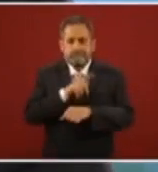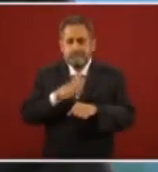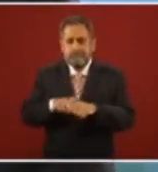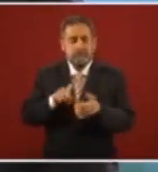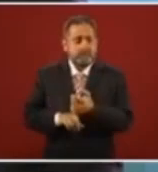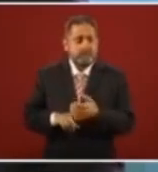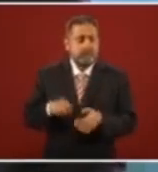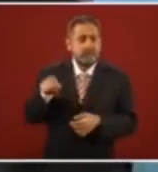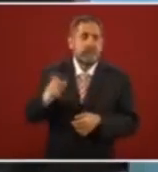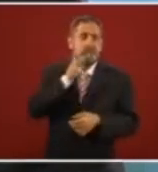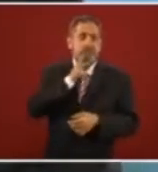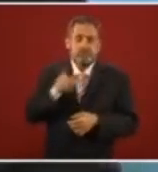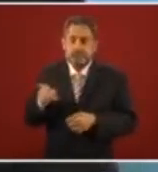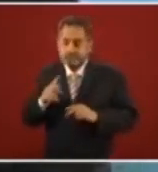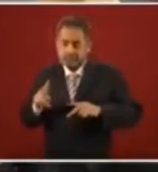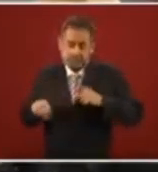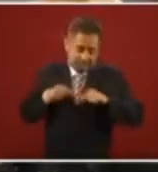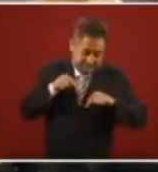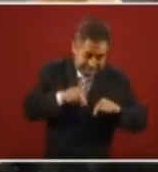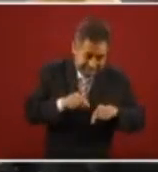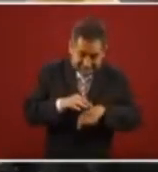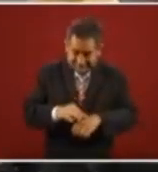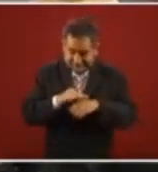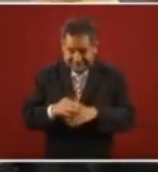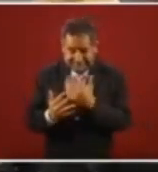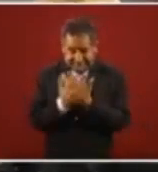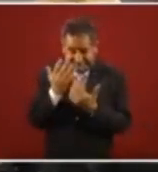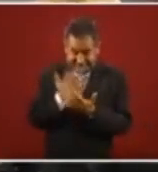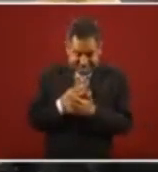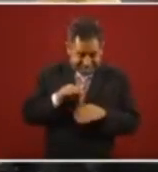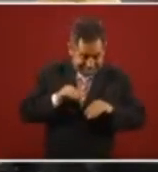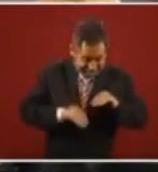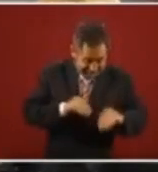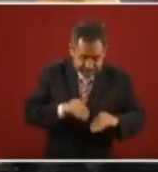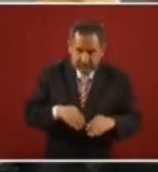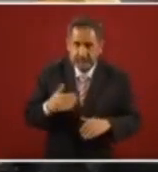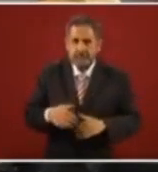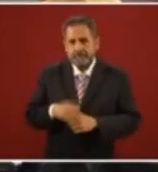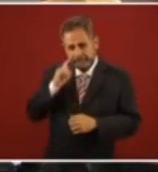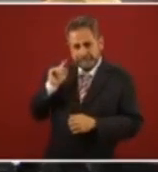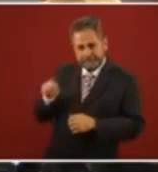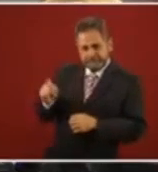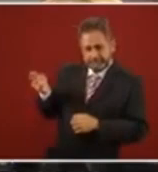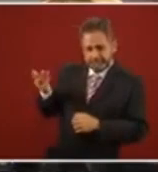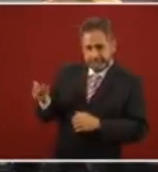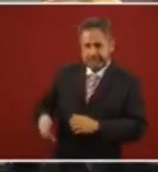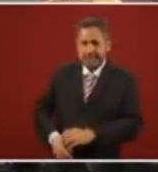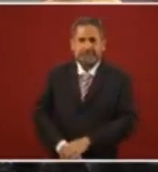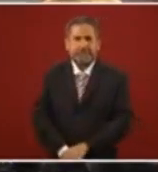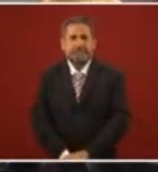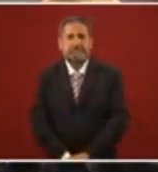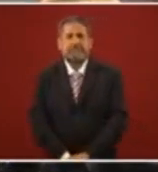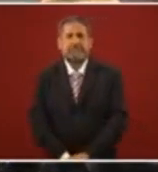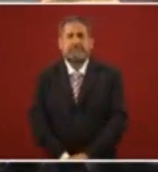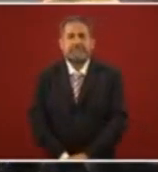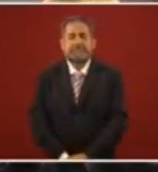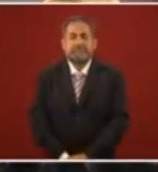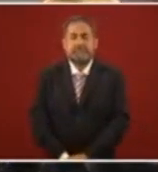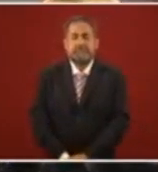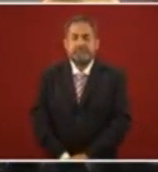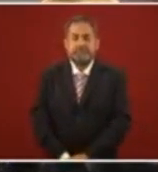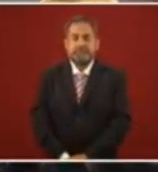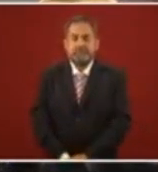petróle mexicanos... ...que hacen la labor... ...directamente... ...en el ducto... quiere ponerle play... favor... ...que